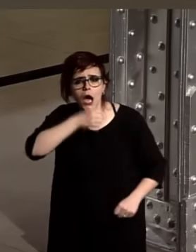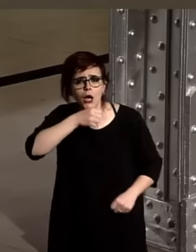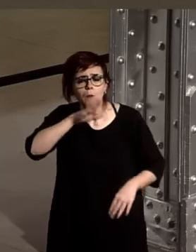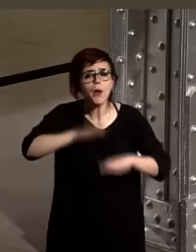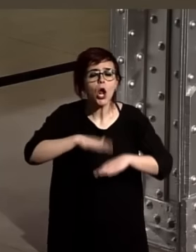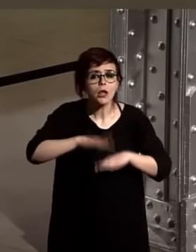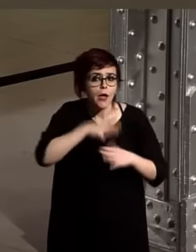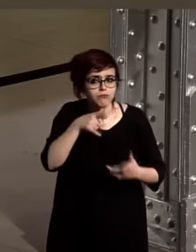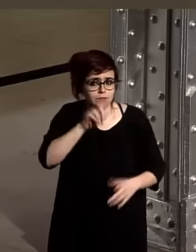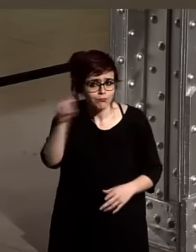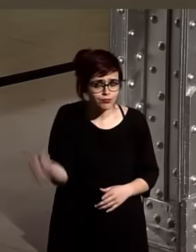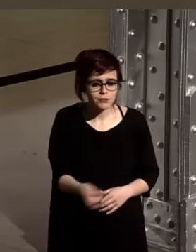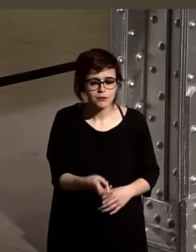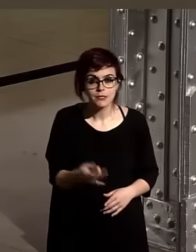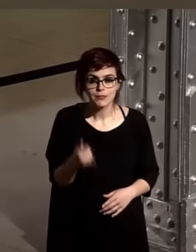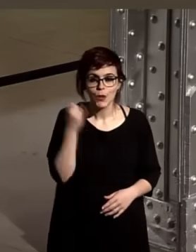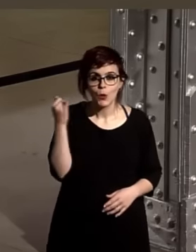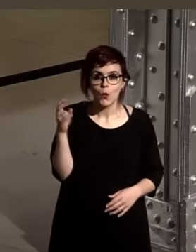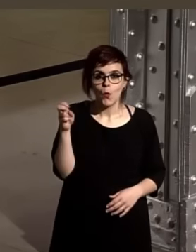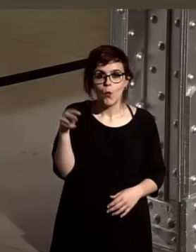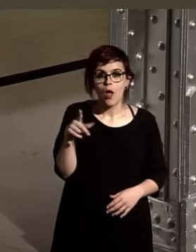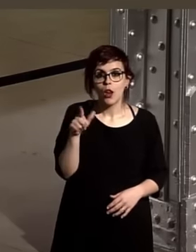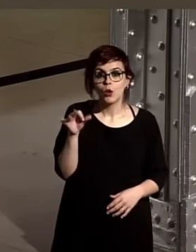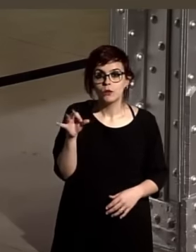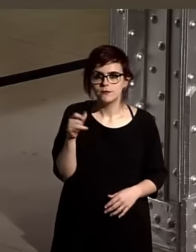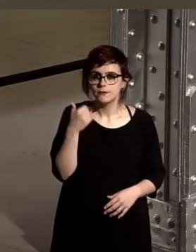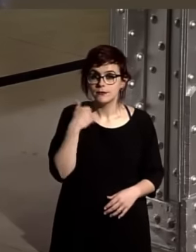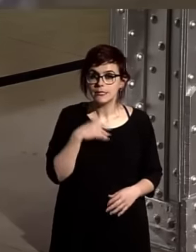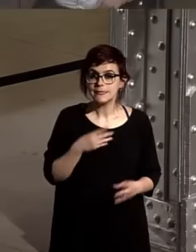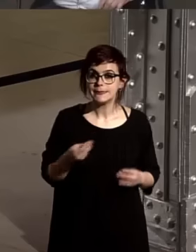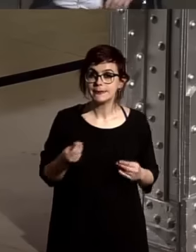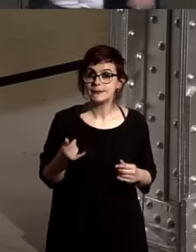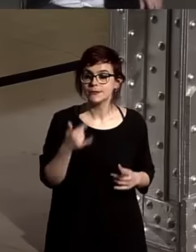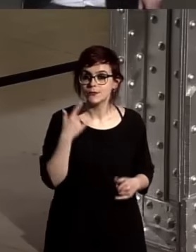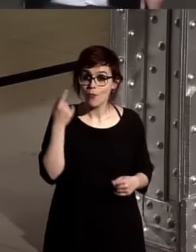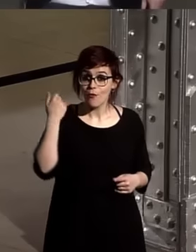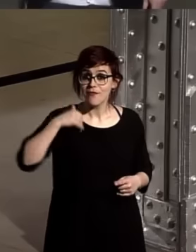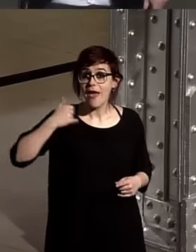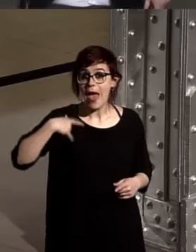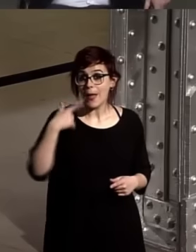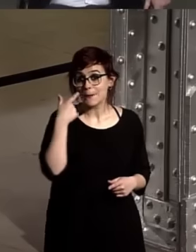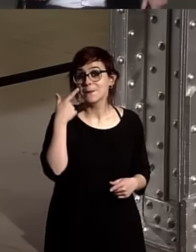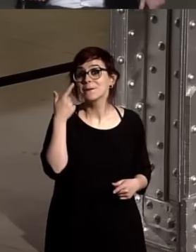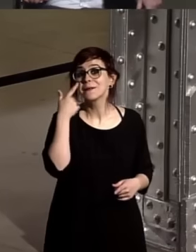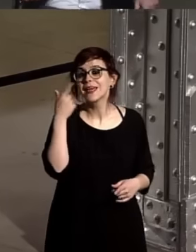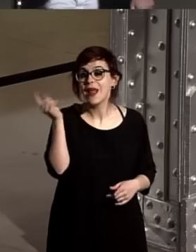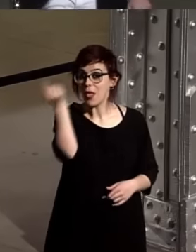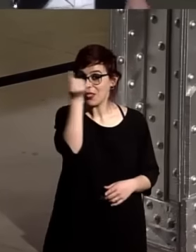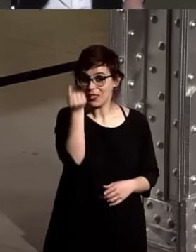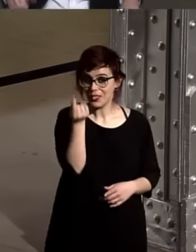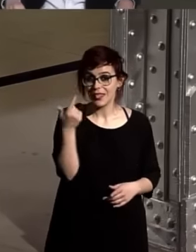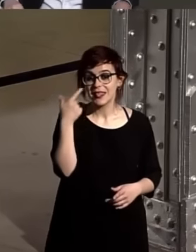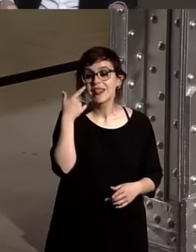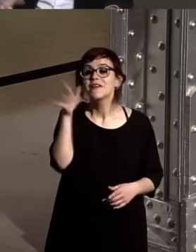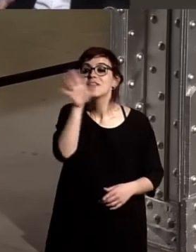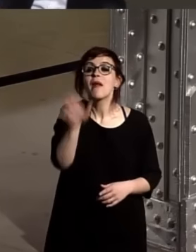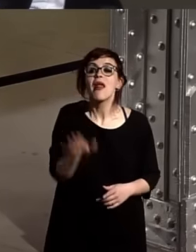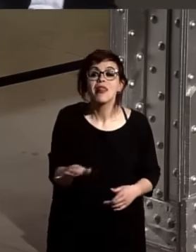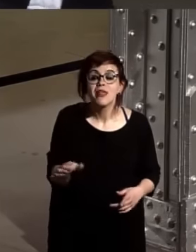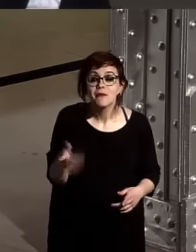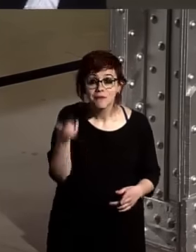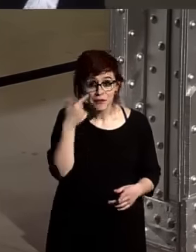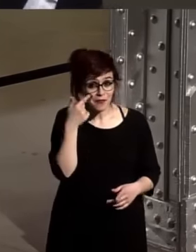azules no Luis ya te están Eh bueno menos reprendo yo no tengo